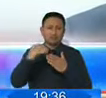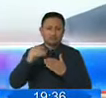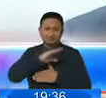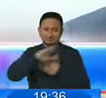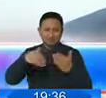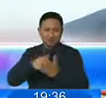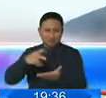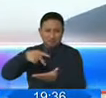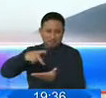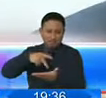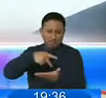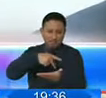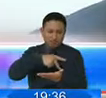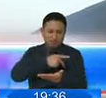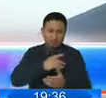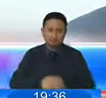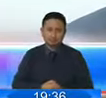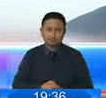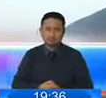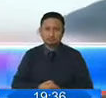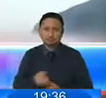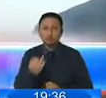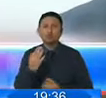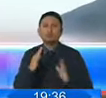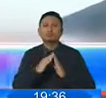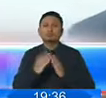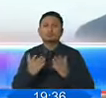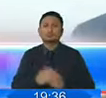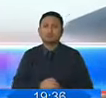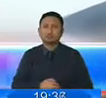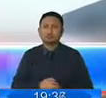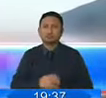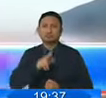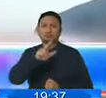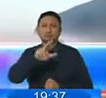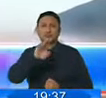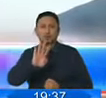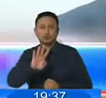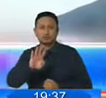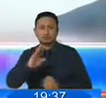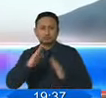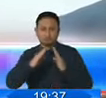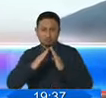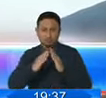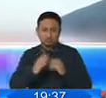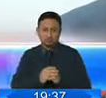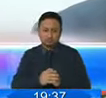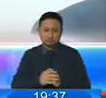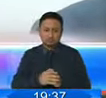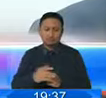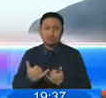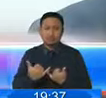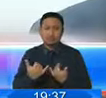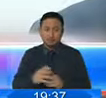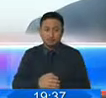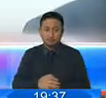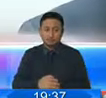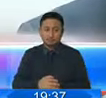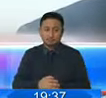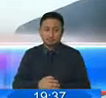las indemnizaciones que se hizo en la obra. Son 34 predios, de los cuales en este momento se encuentran